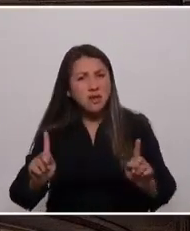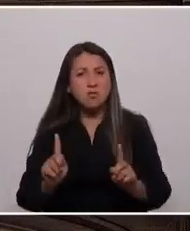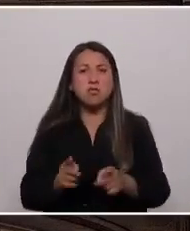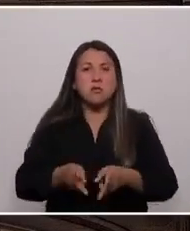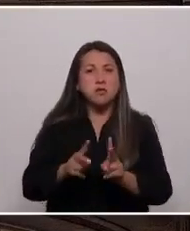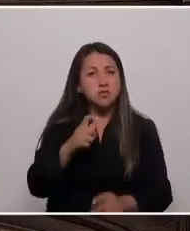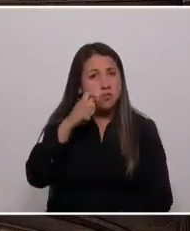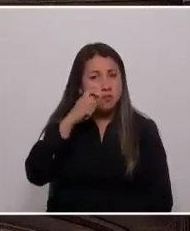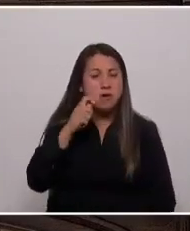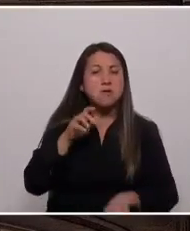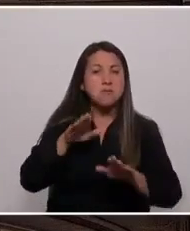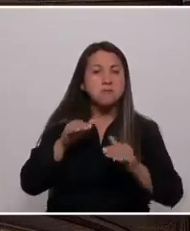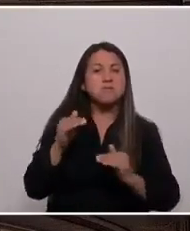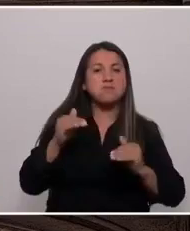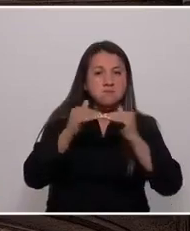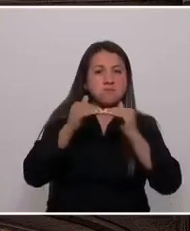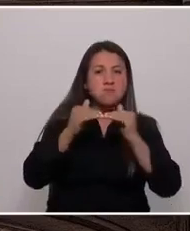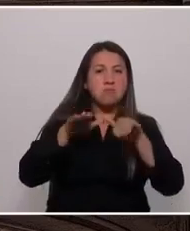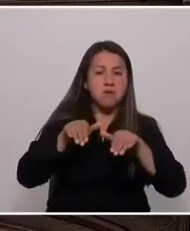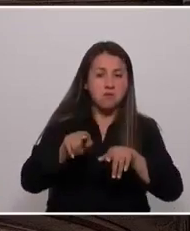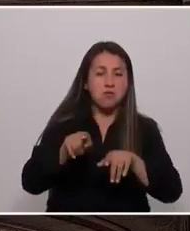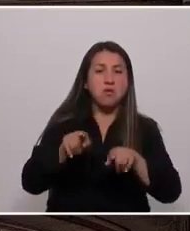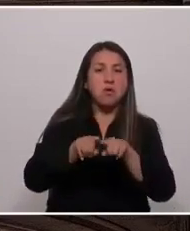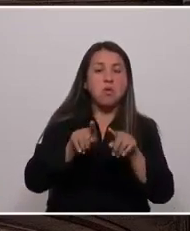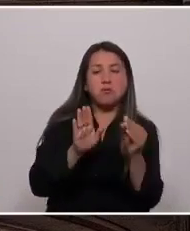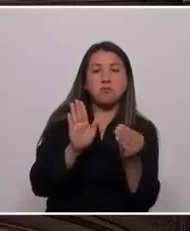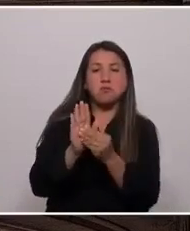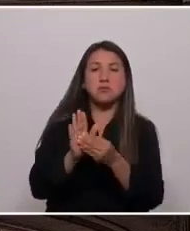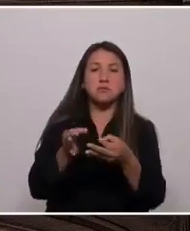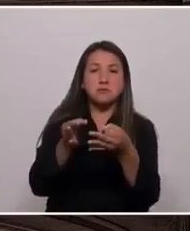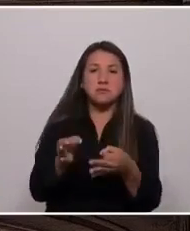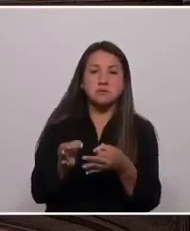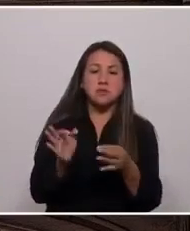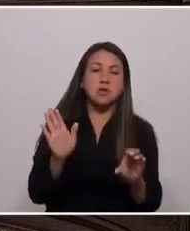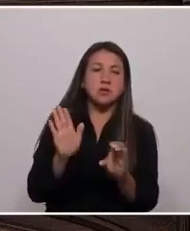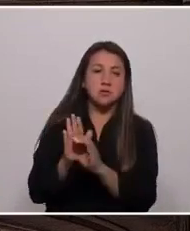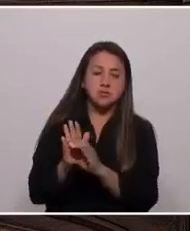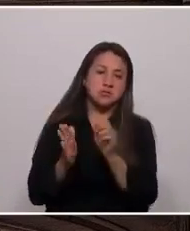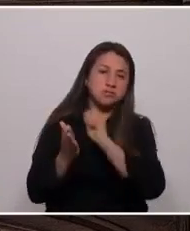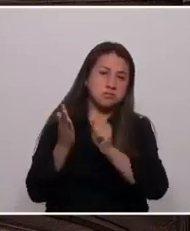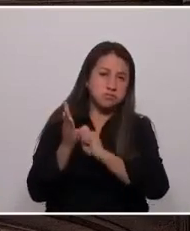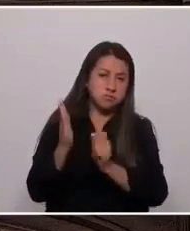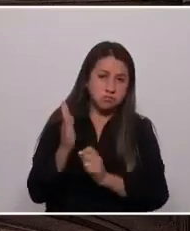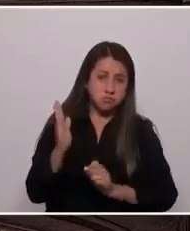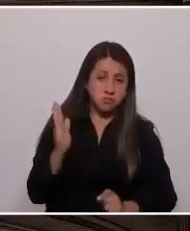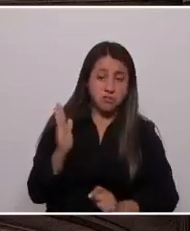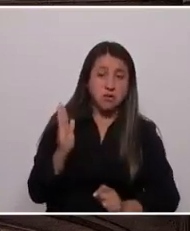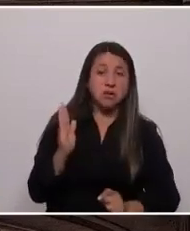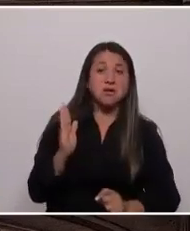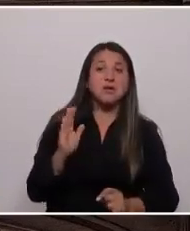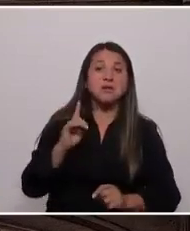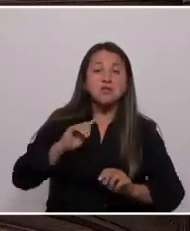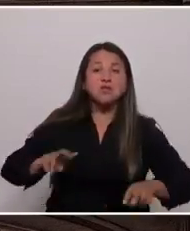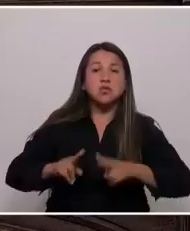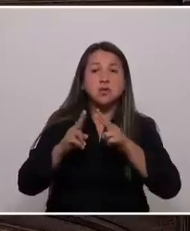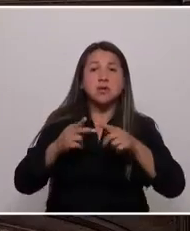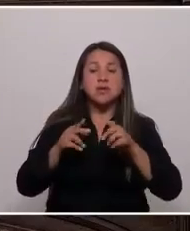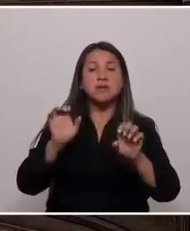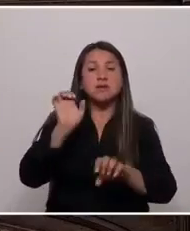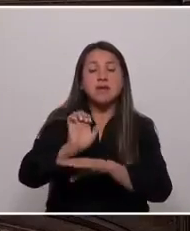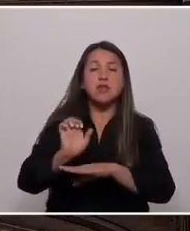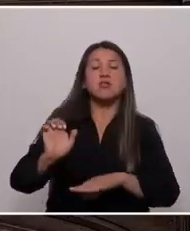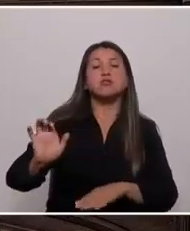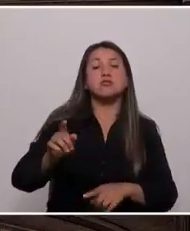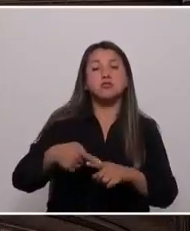de la misma importancia se consagren y se garantice en el texto fundamental que se nos ha encomendado construyendo un estado social y democrático de